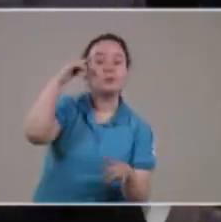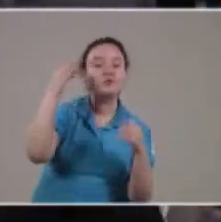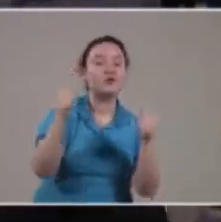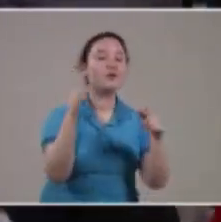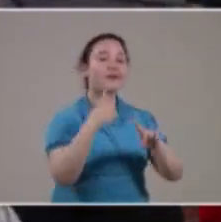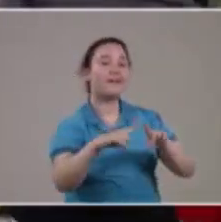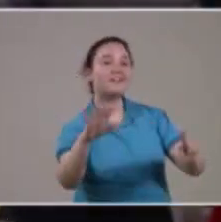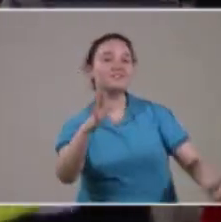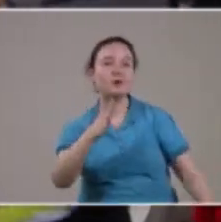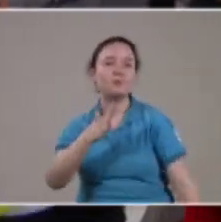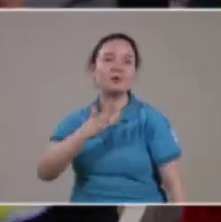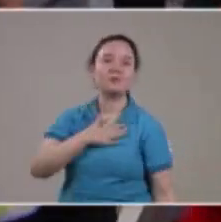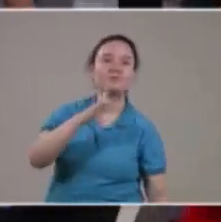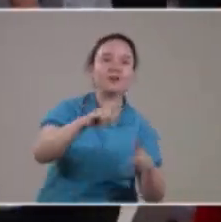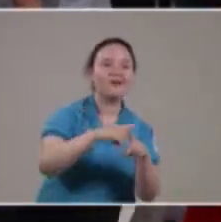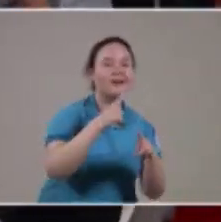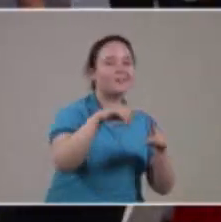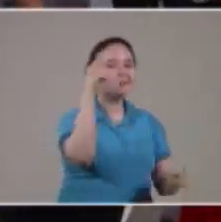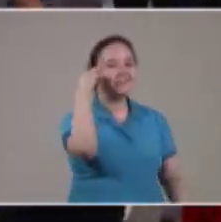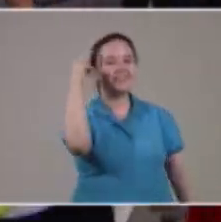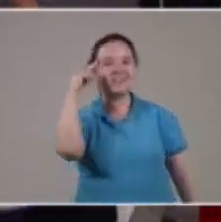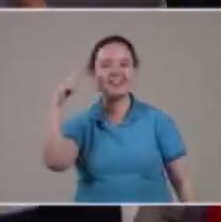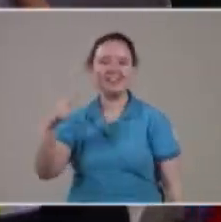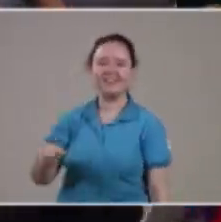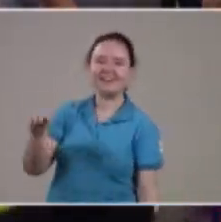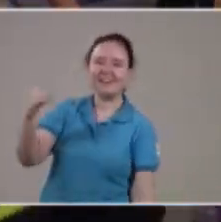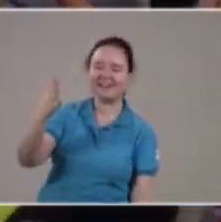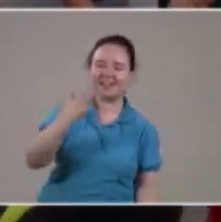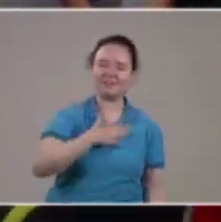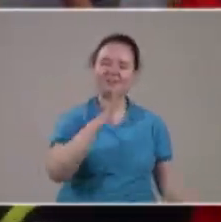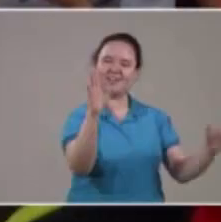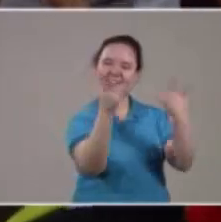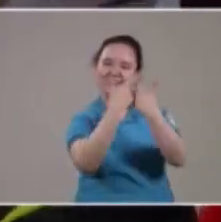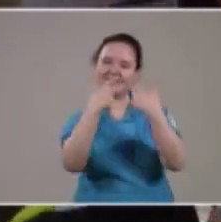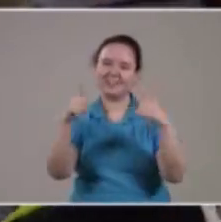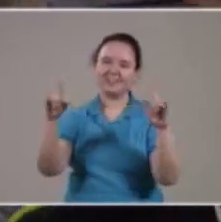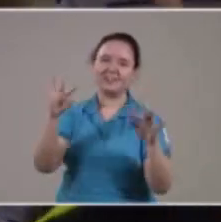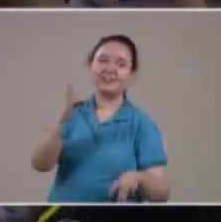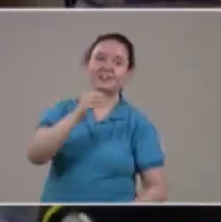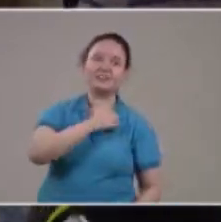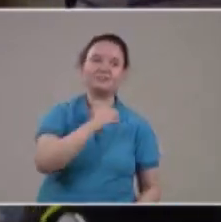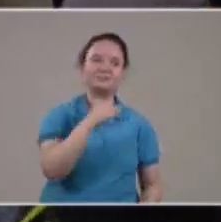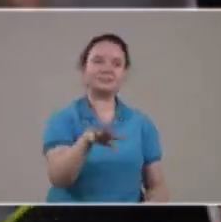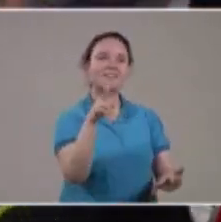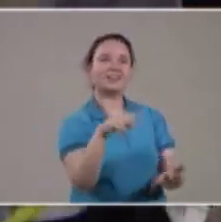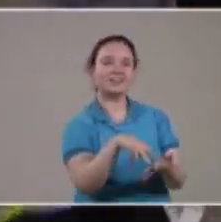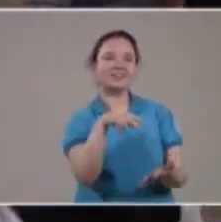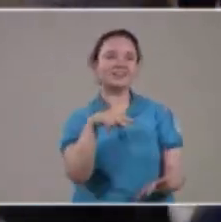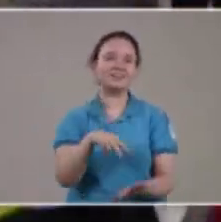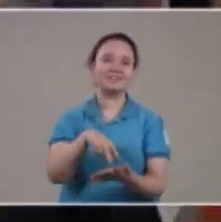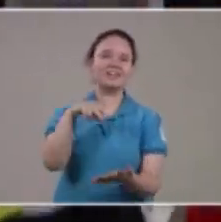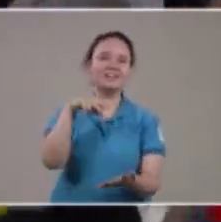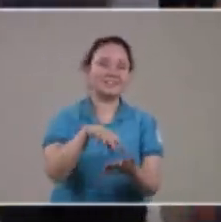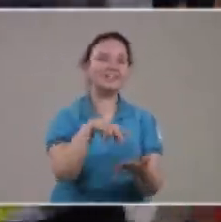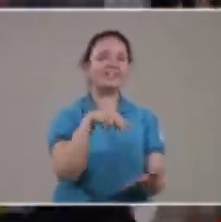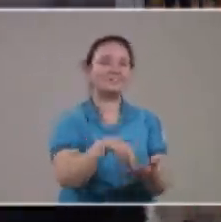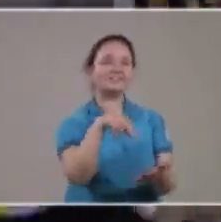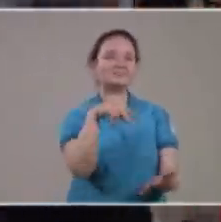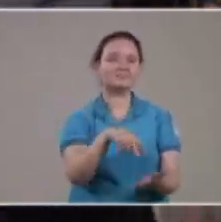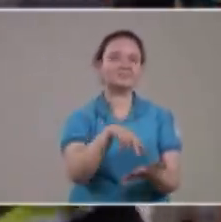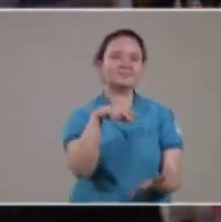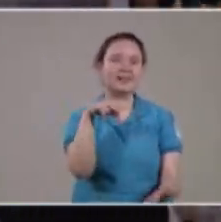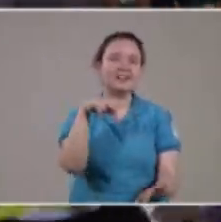Lo mucho que hizo por mí, cuando pienso en el día que me libero, quiero saltar, saltar,